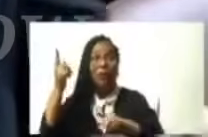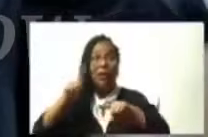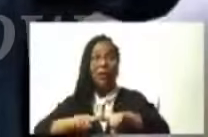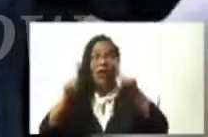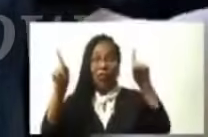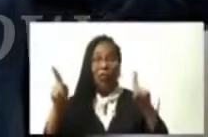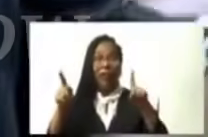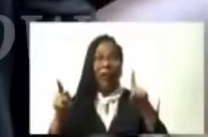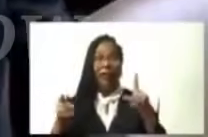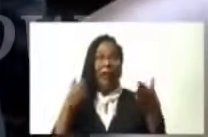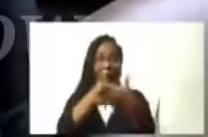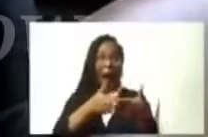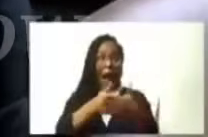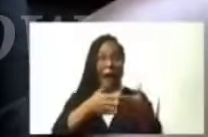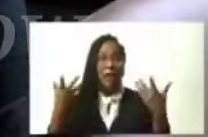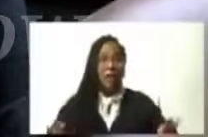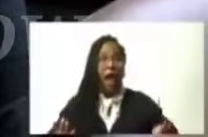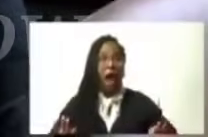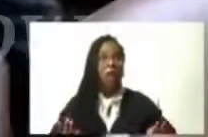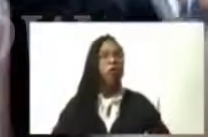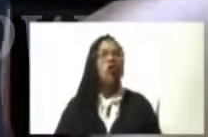oposición